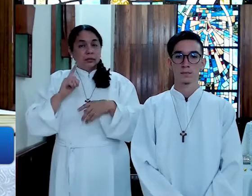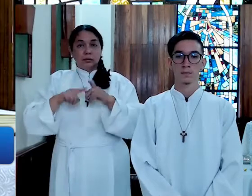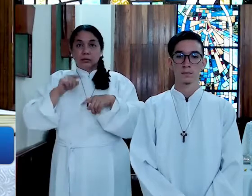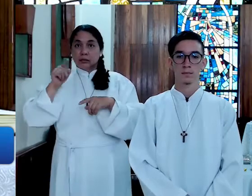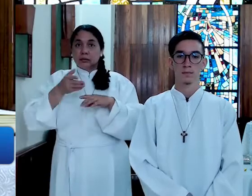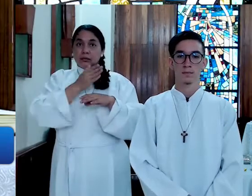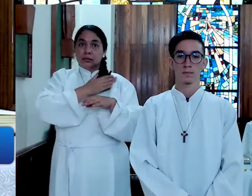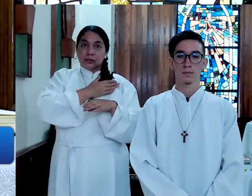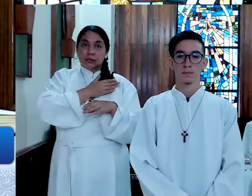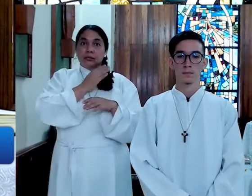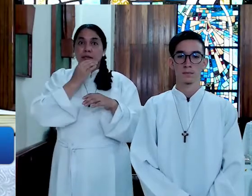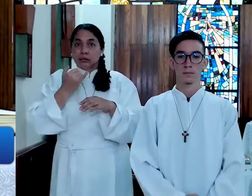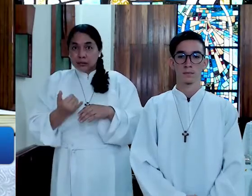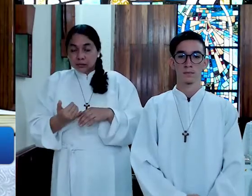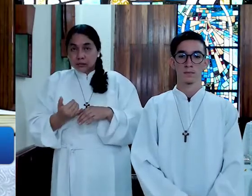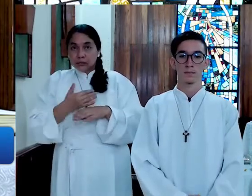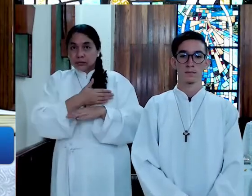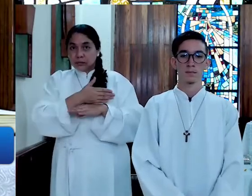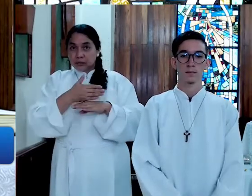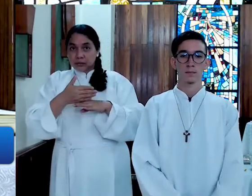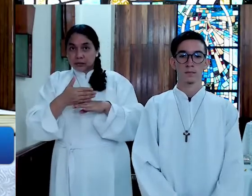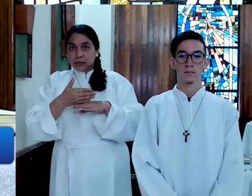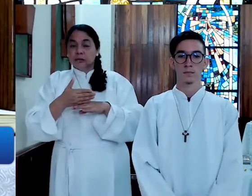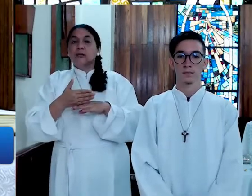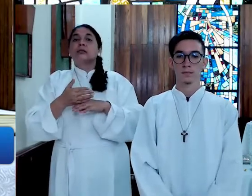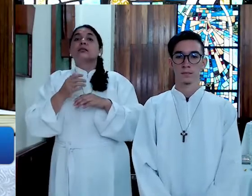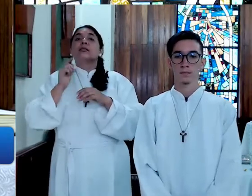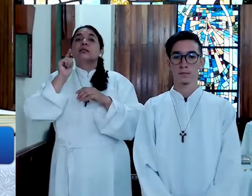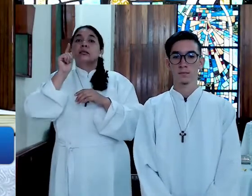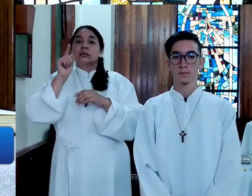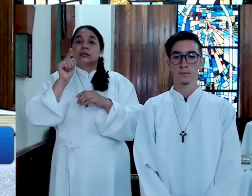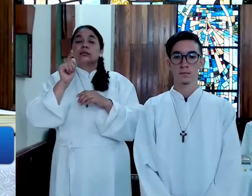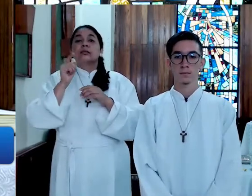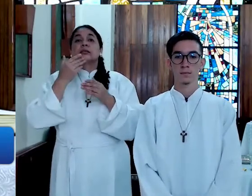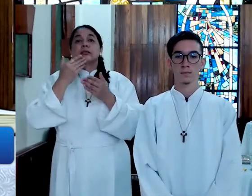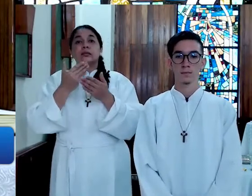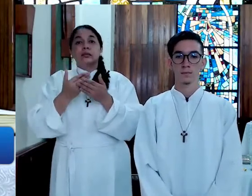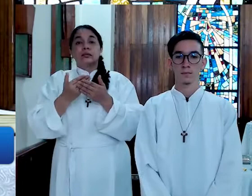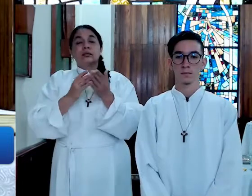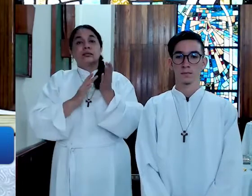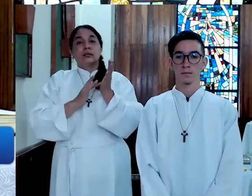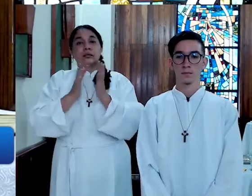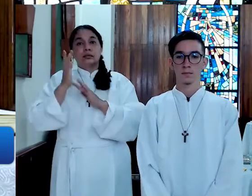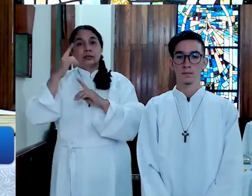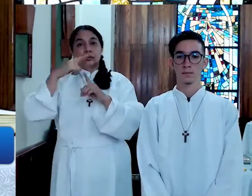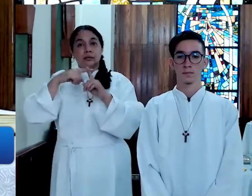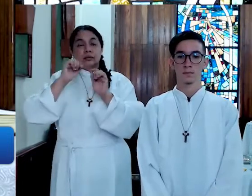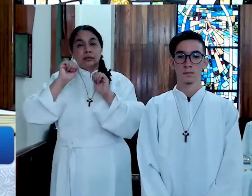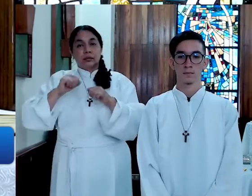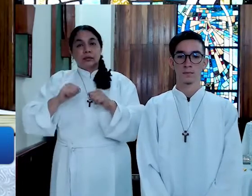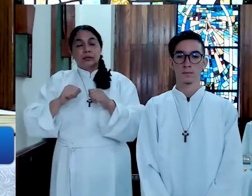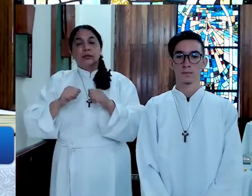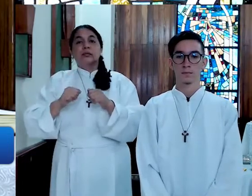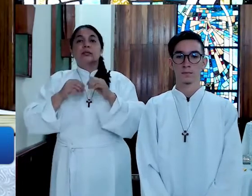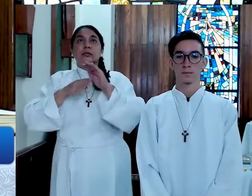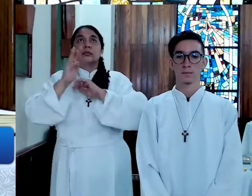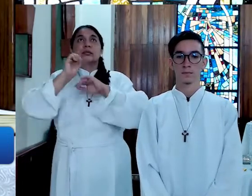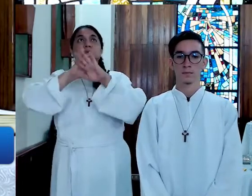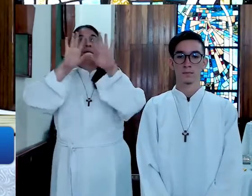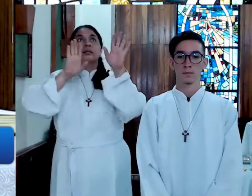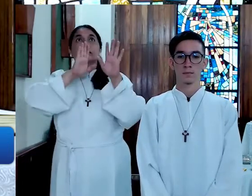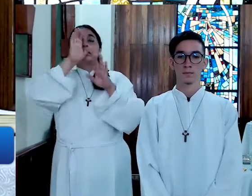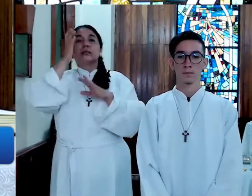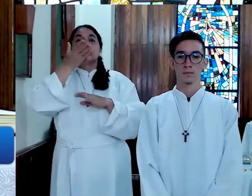en tu amistad a través de los tiempos, merezcamos por ti, Hijo Jesucristo, compartir la vida eterna y cantar